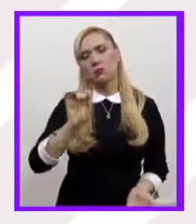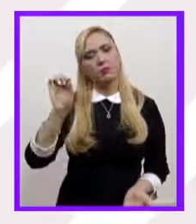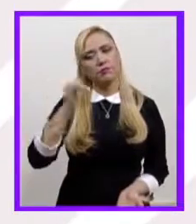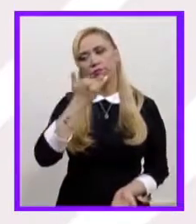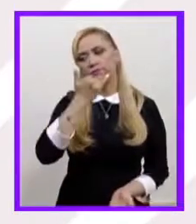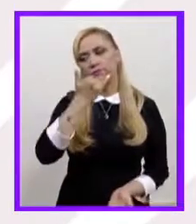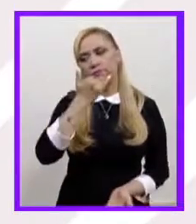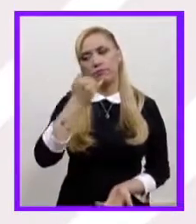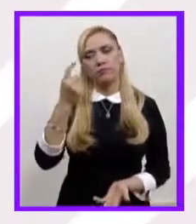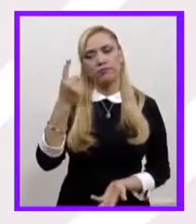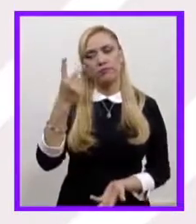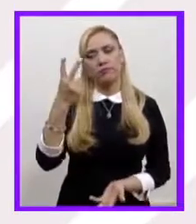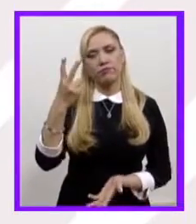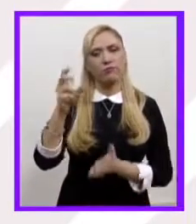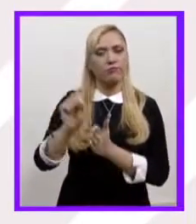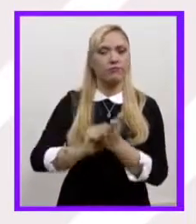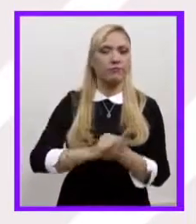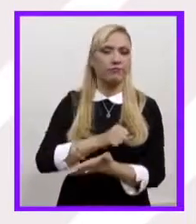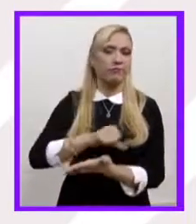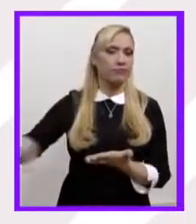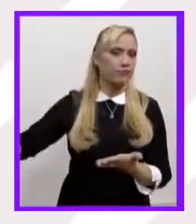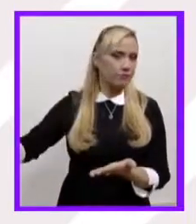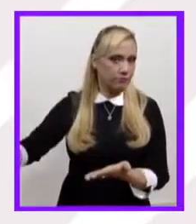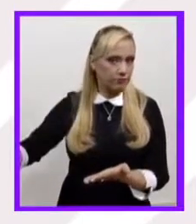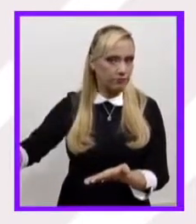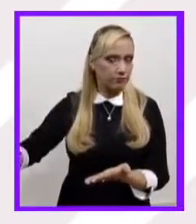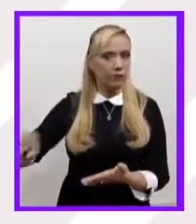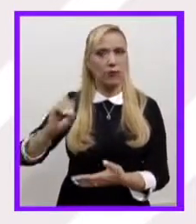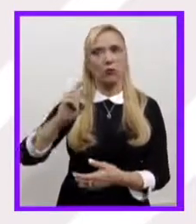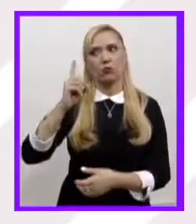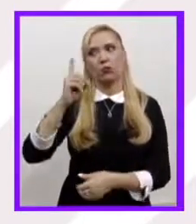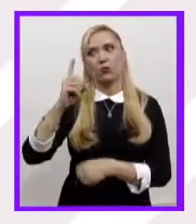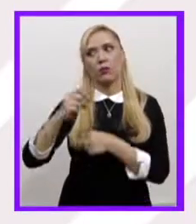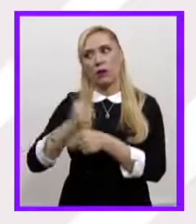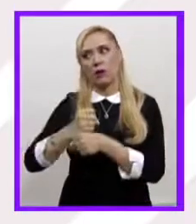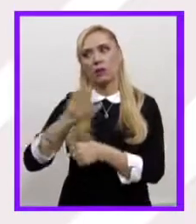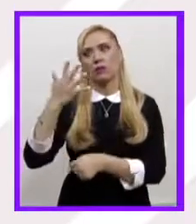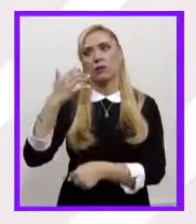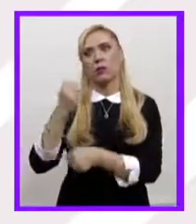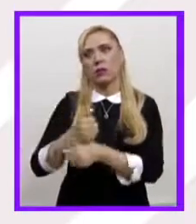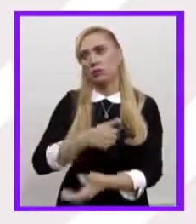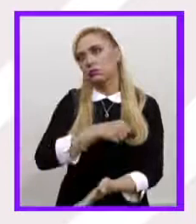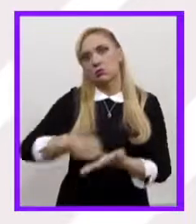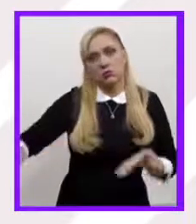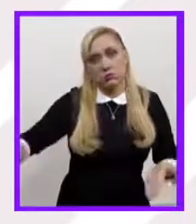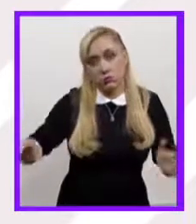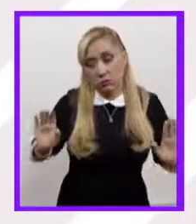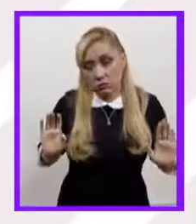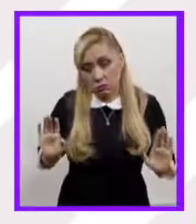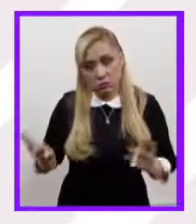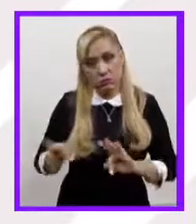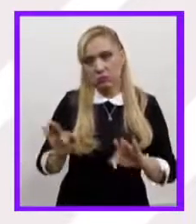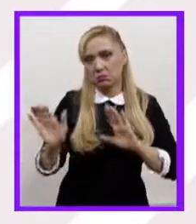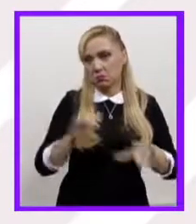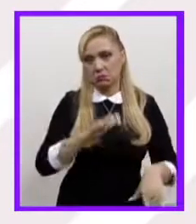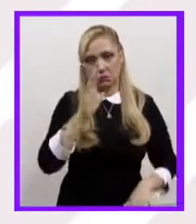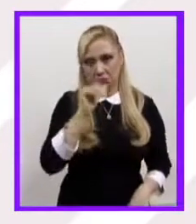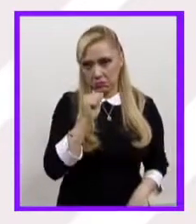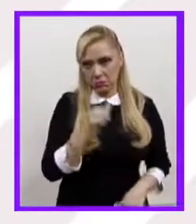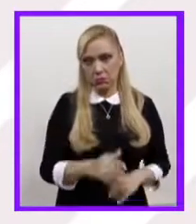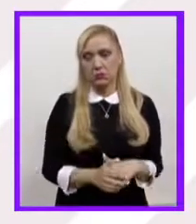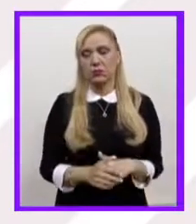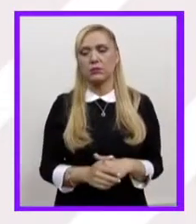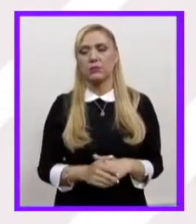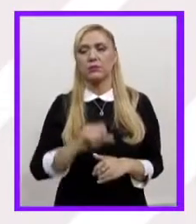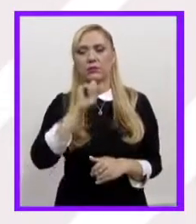del servidor público cuando comete una falta, en este caso la discriminación como una falta administrativa. Estamos también reformando la